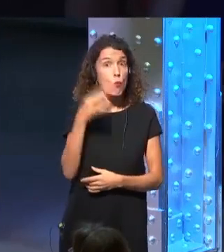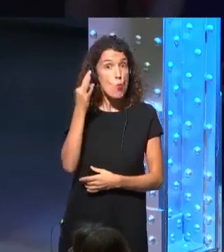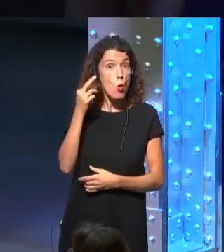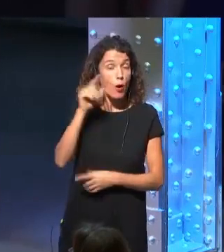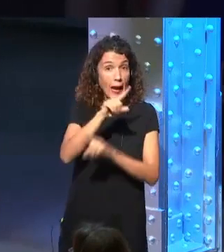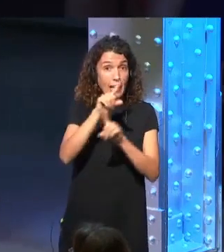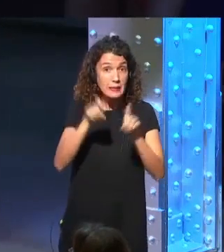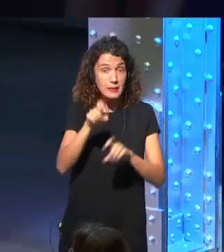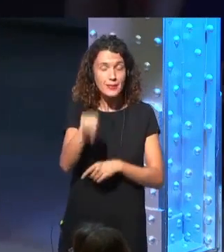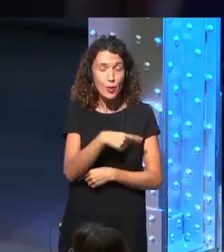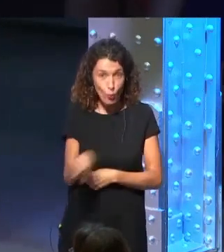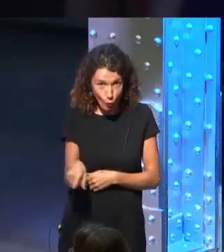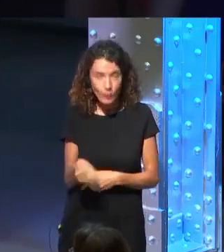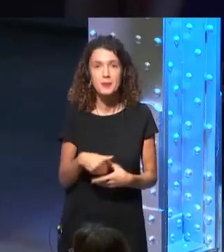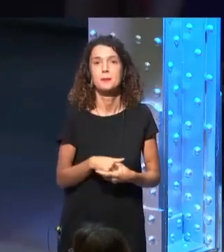Probablemente